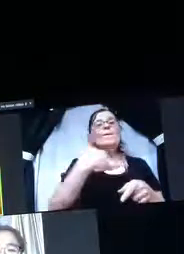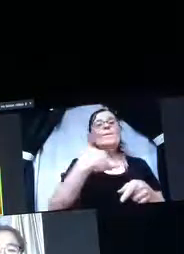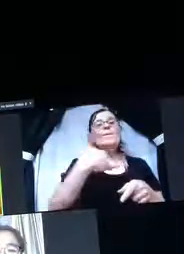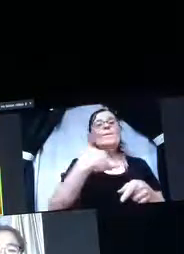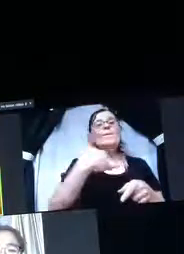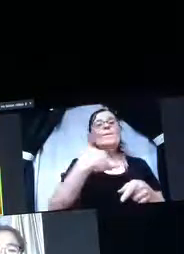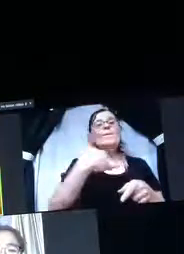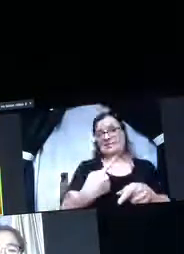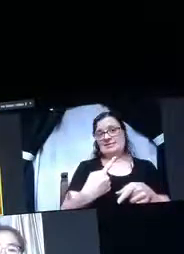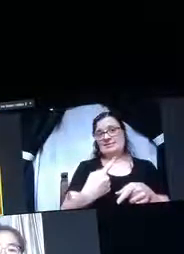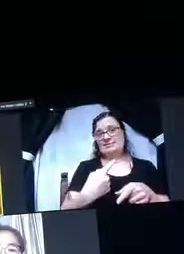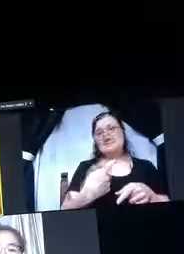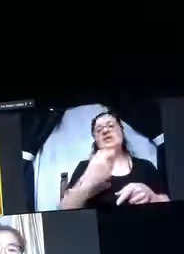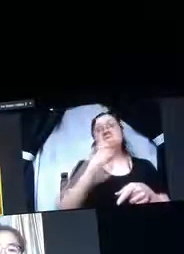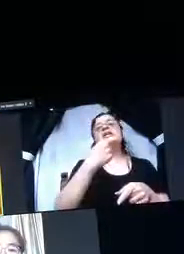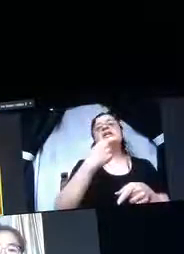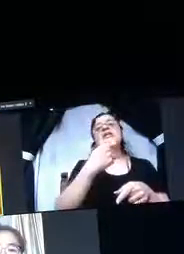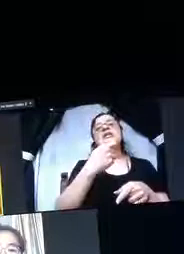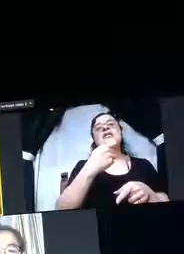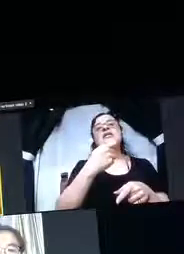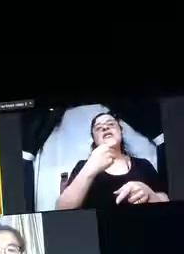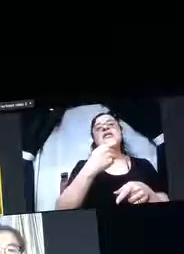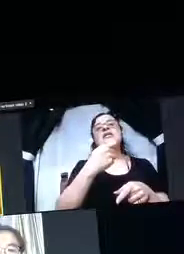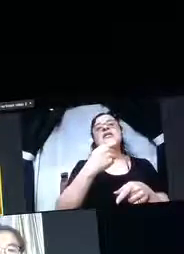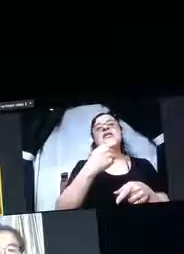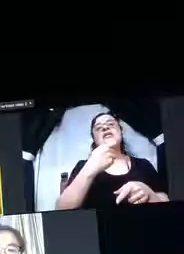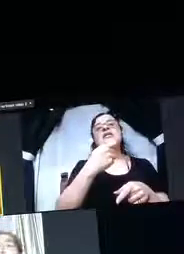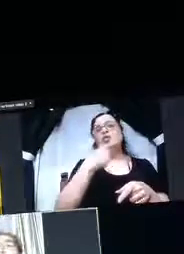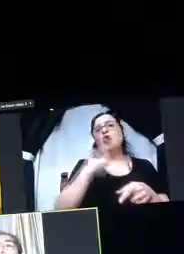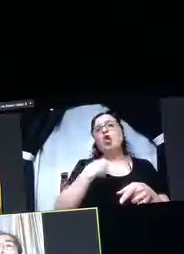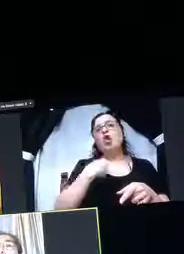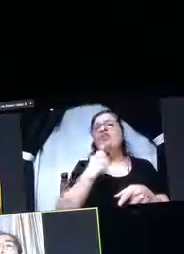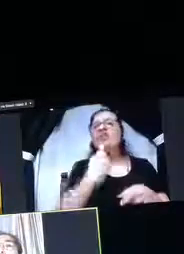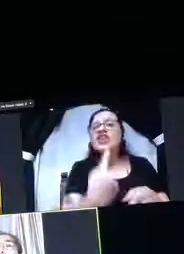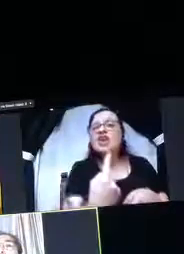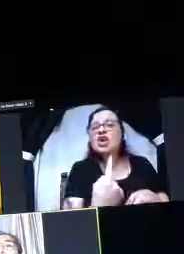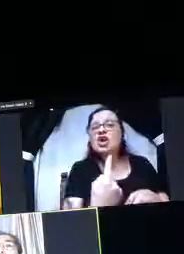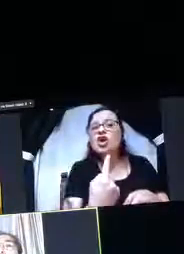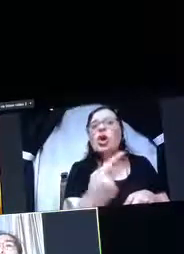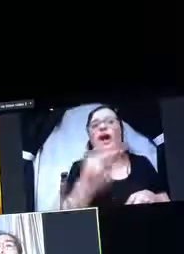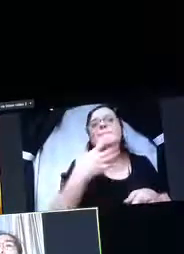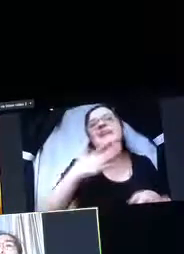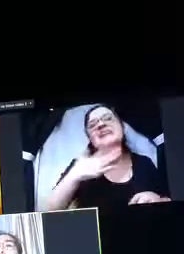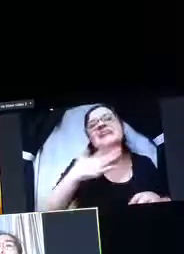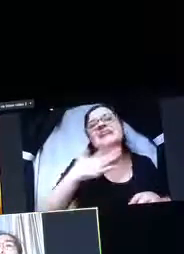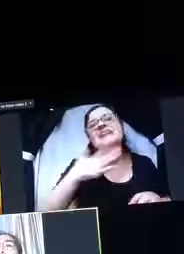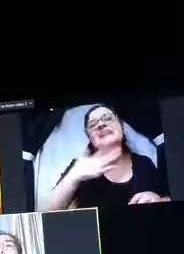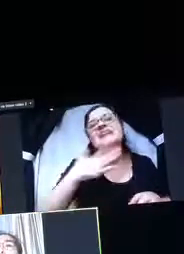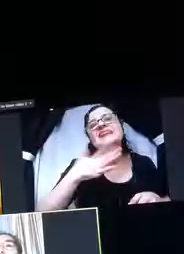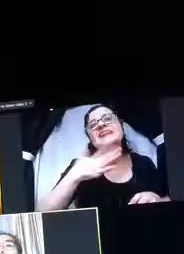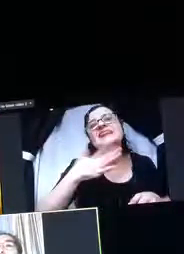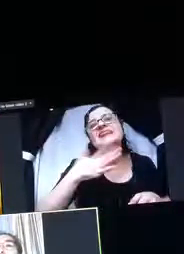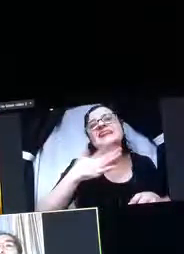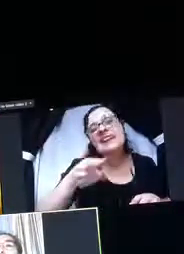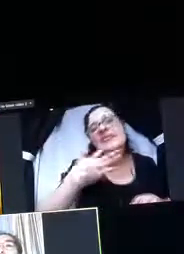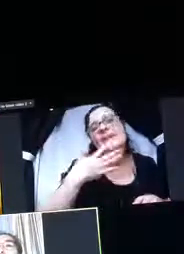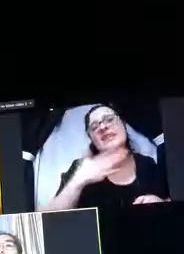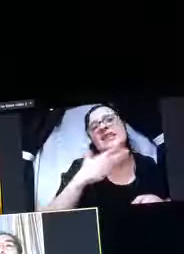mamás que dicen, no, pero si yo te lo digo, él me entiende. Bueno, entonces, me causa mucha gracia porque me acuerdo